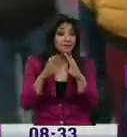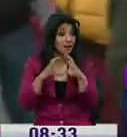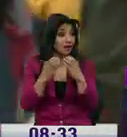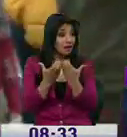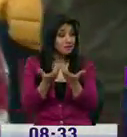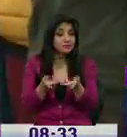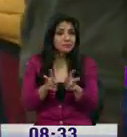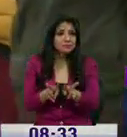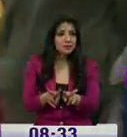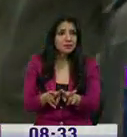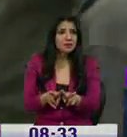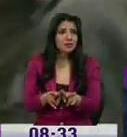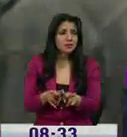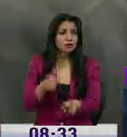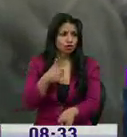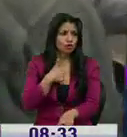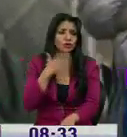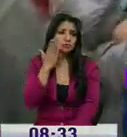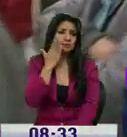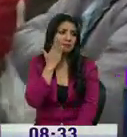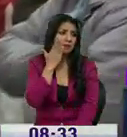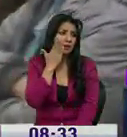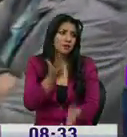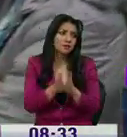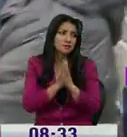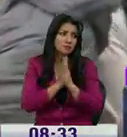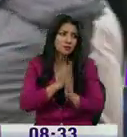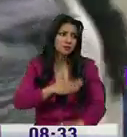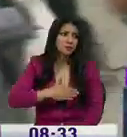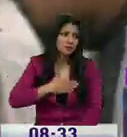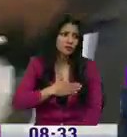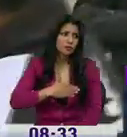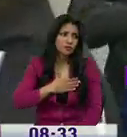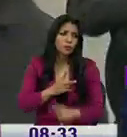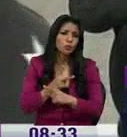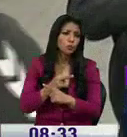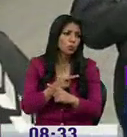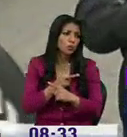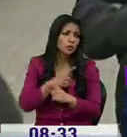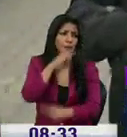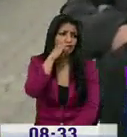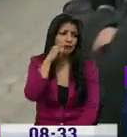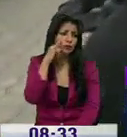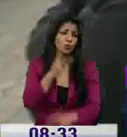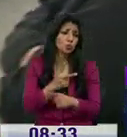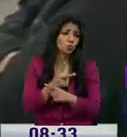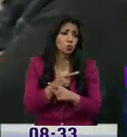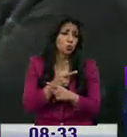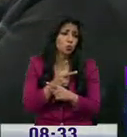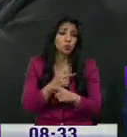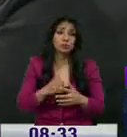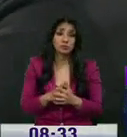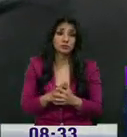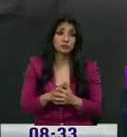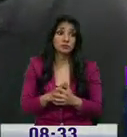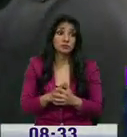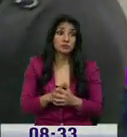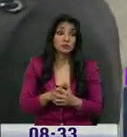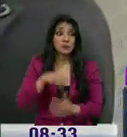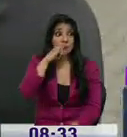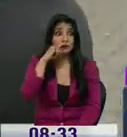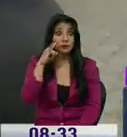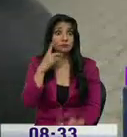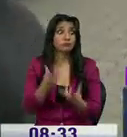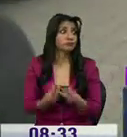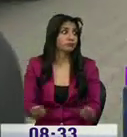también yo como madre les pido tener mucho cuidado con los niños porque también hay pérdida de los niños